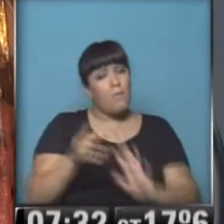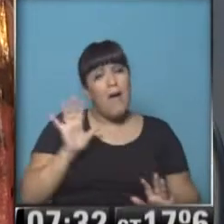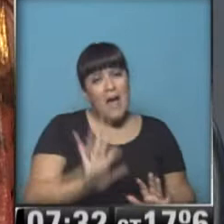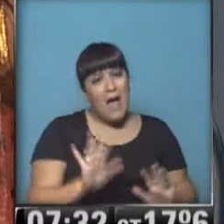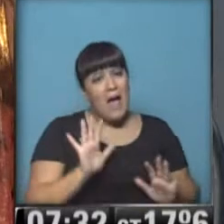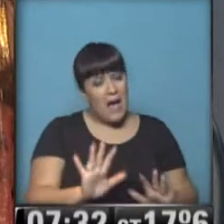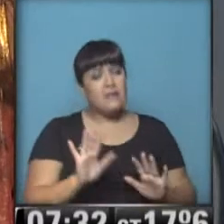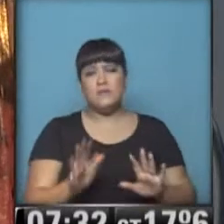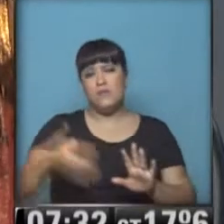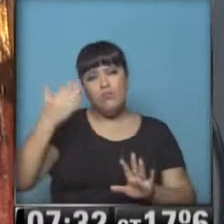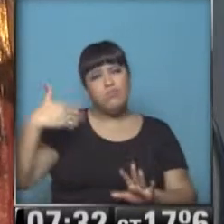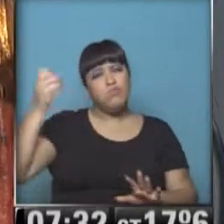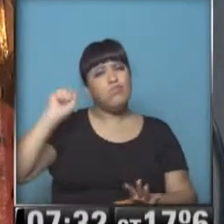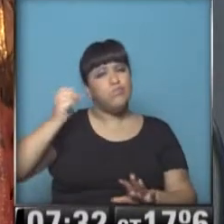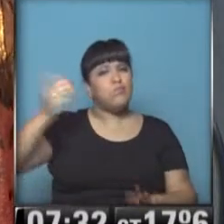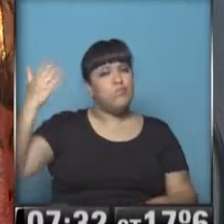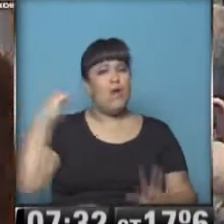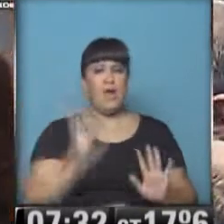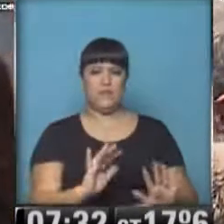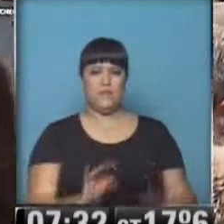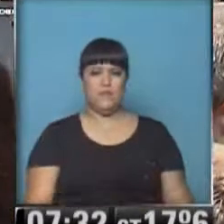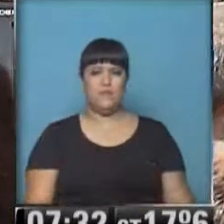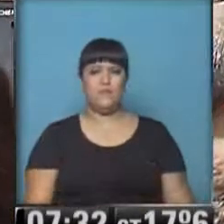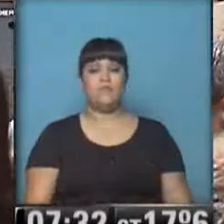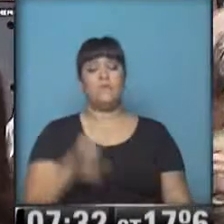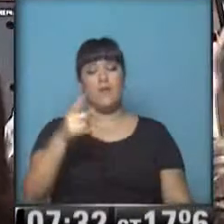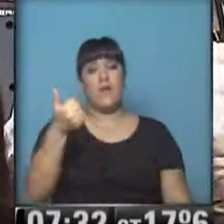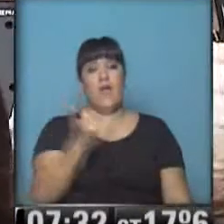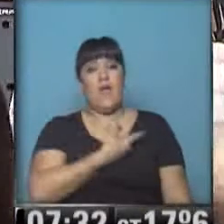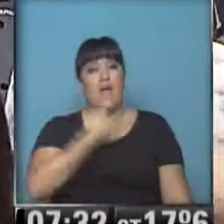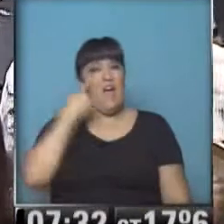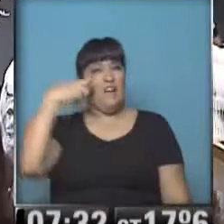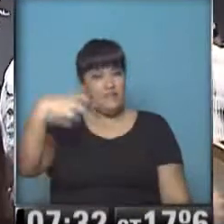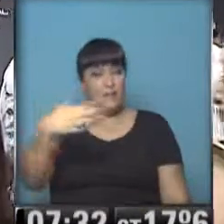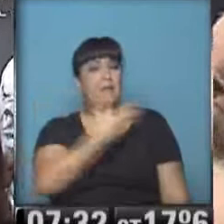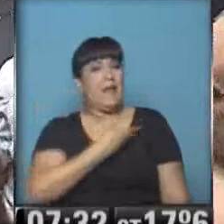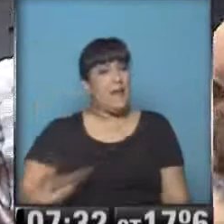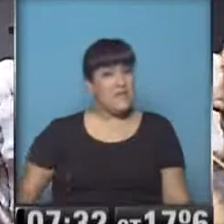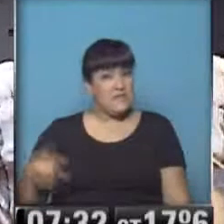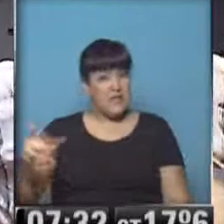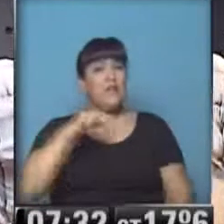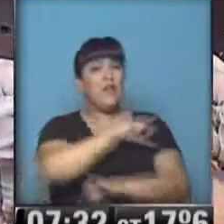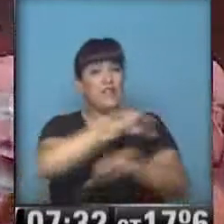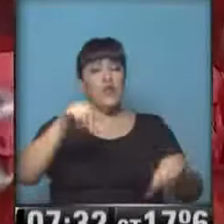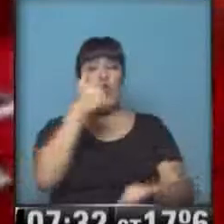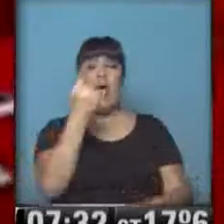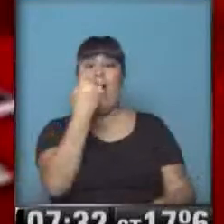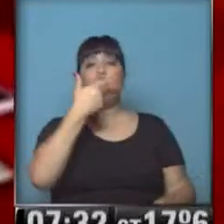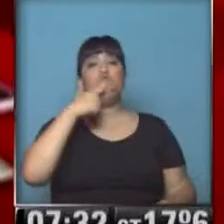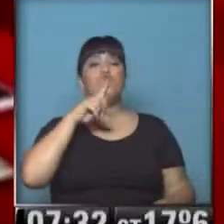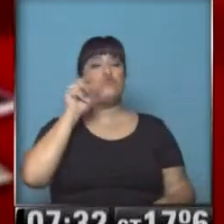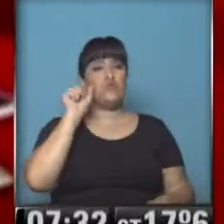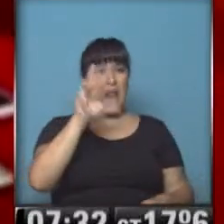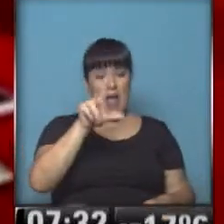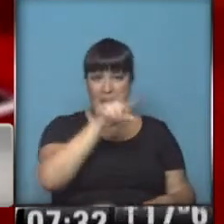que se viene utilizando desde hace tiempo. Titular de la AFIP, Ricardo Echegaray, confirmó que Austral Construcciones, una empresa de Lázaro Báez,